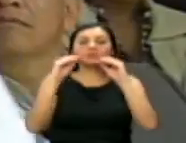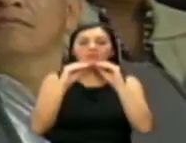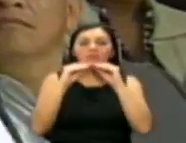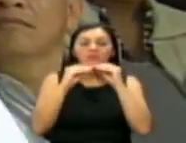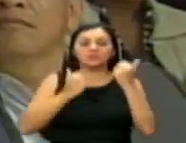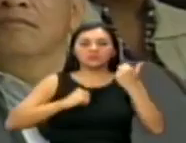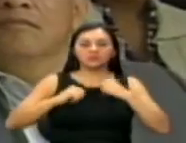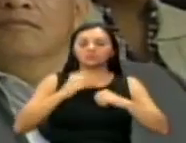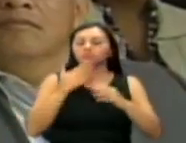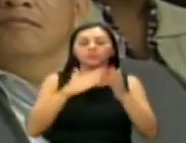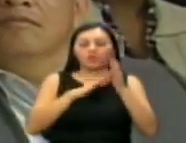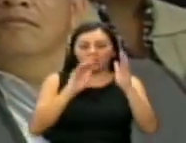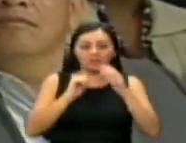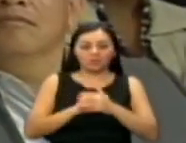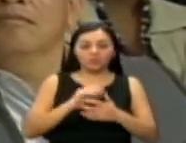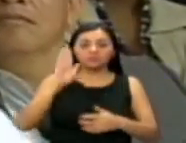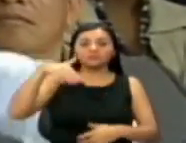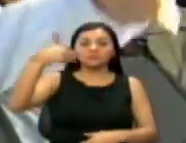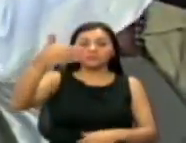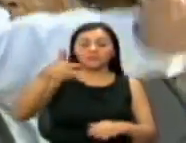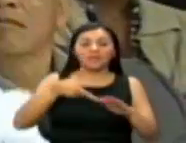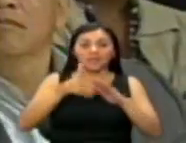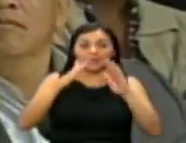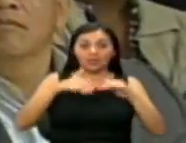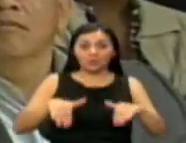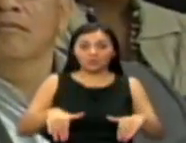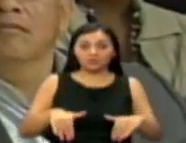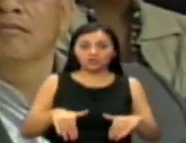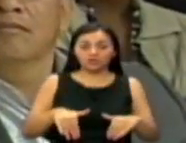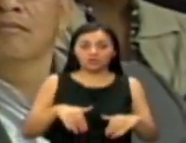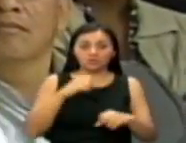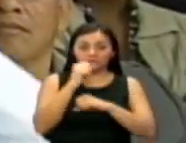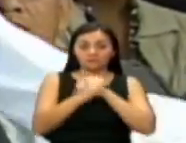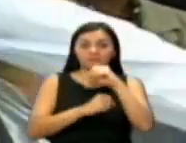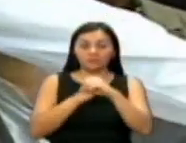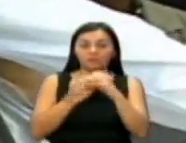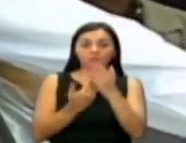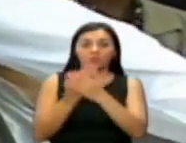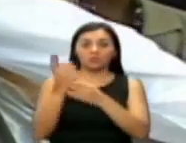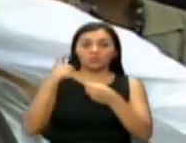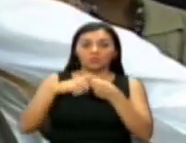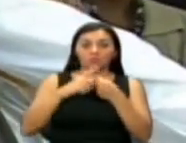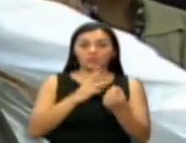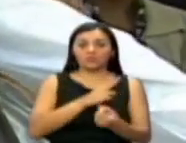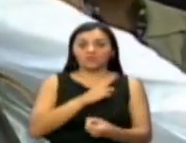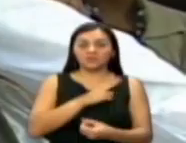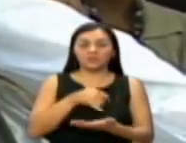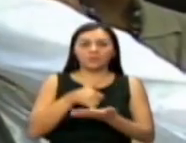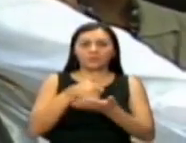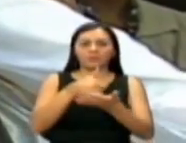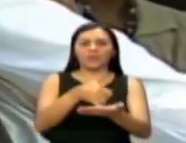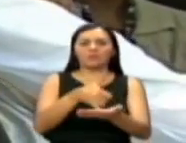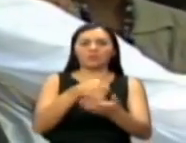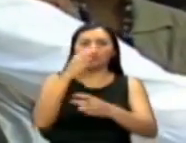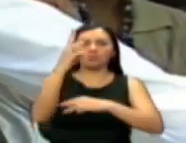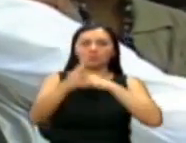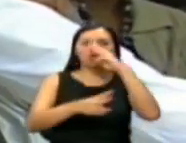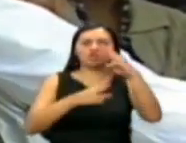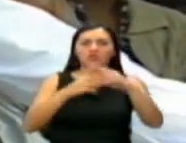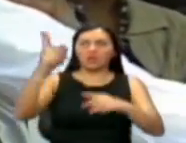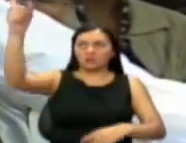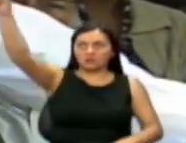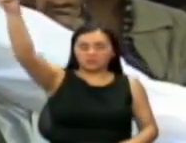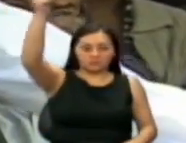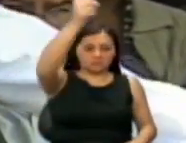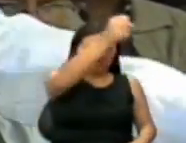ejemplo, en la próxima inauguración del ciclo lectivo de IHA, y va a venir un premio Nobel actual. Y eso no se viene de la noche a la mañana